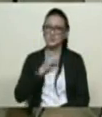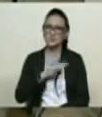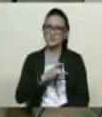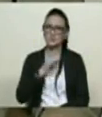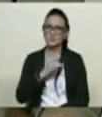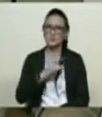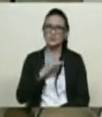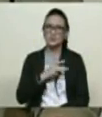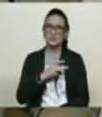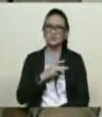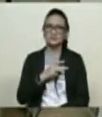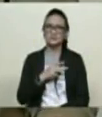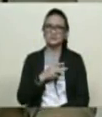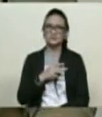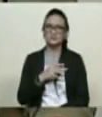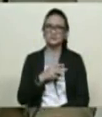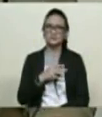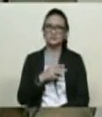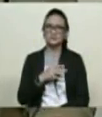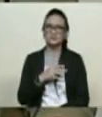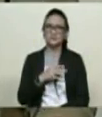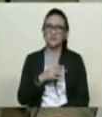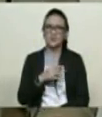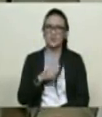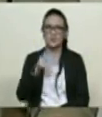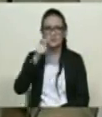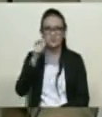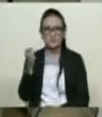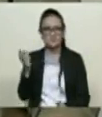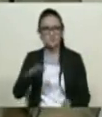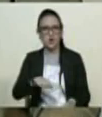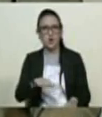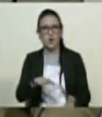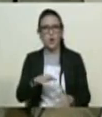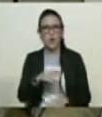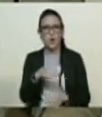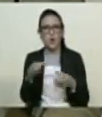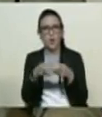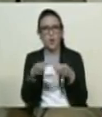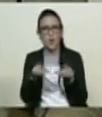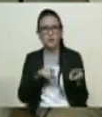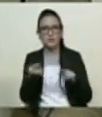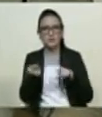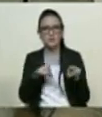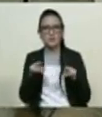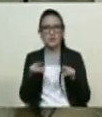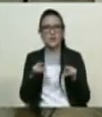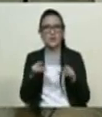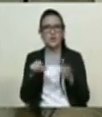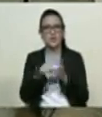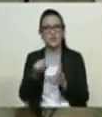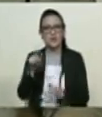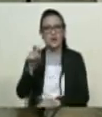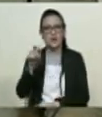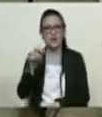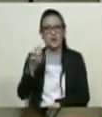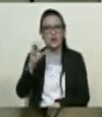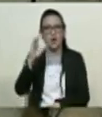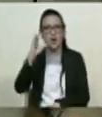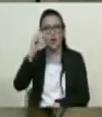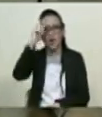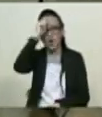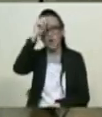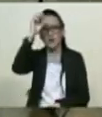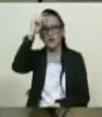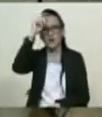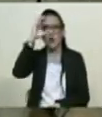pérdida irreparable de una vida, como fue de nuestra coordinadora en la colonia Tovar, que siempre recordaremos y